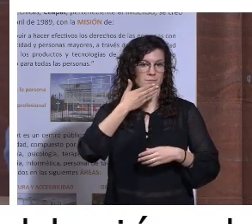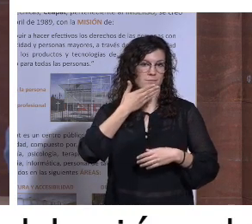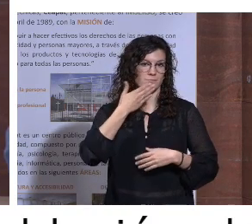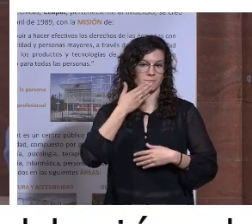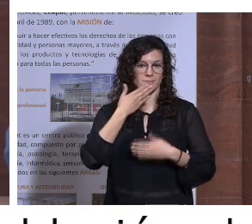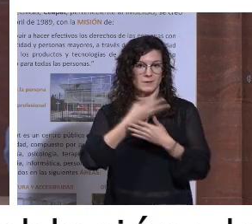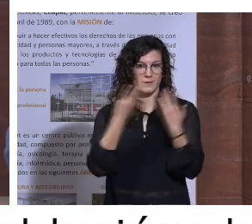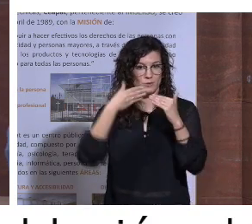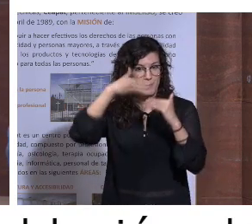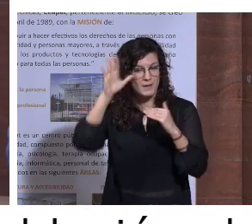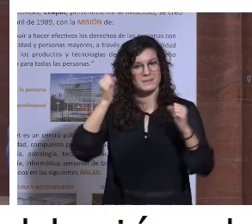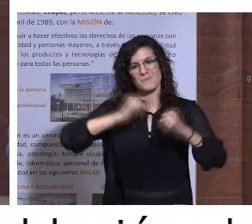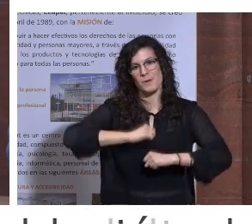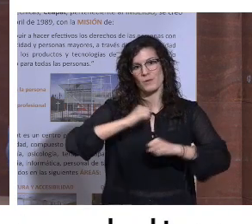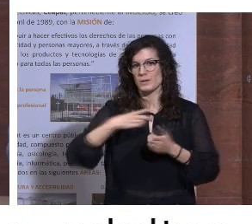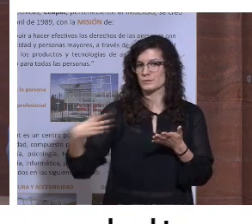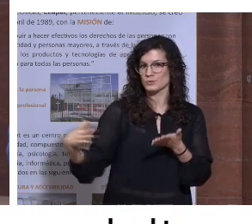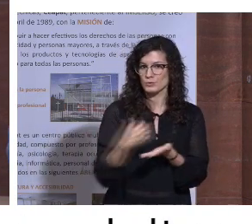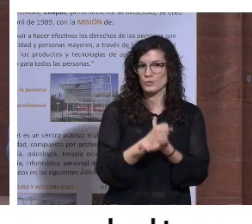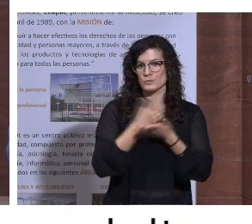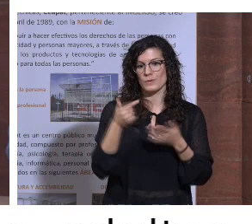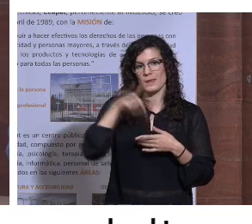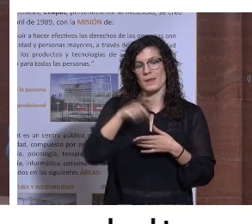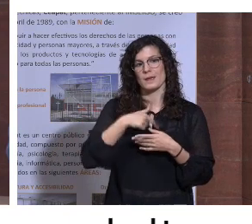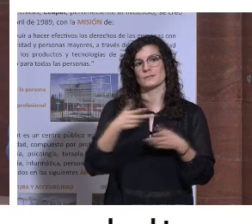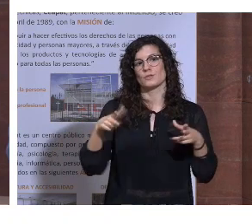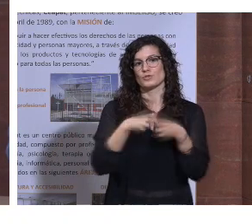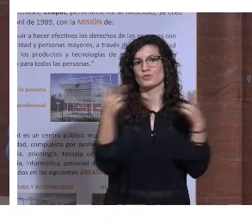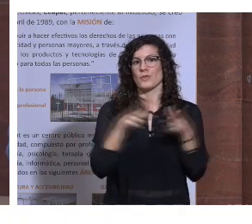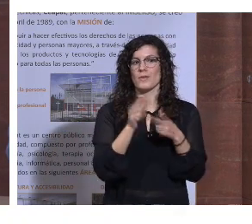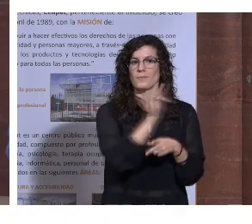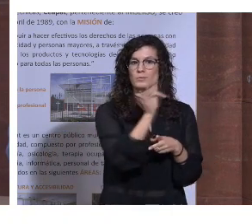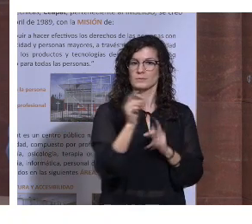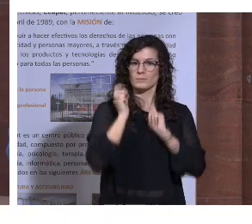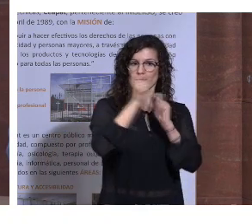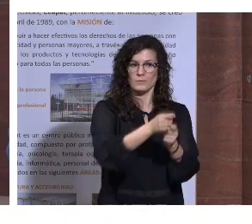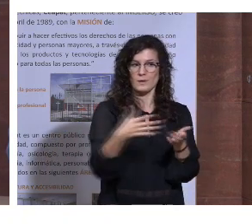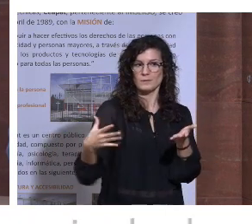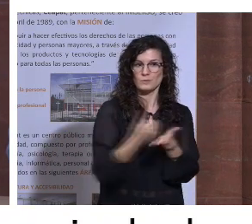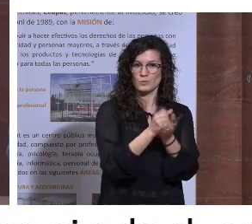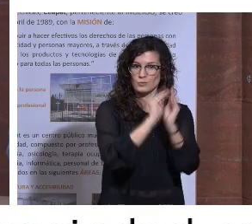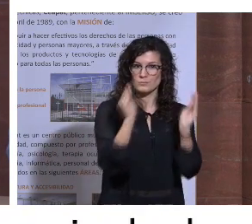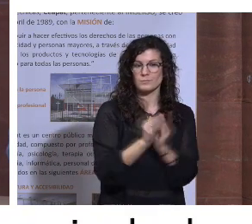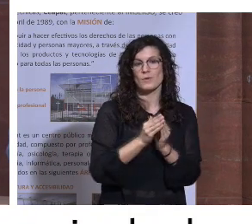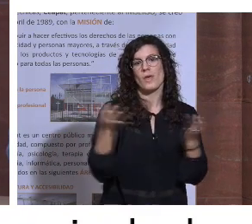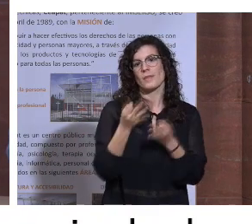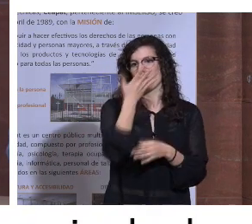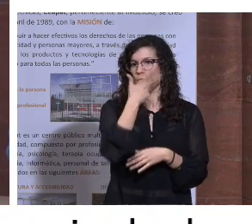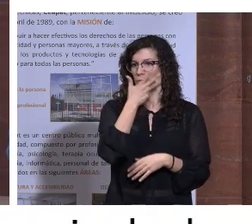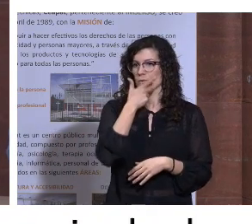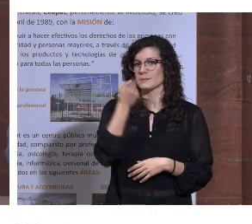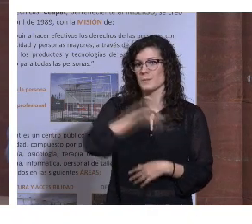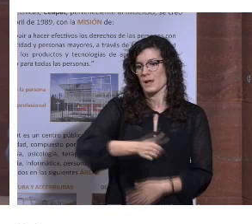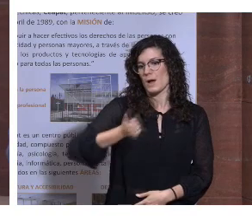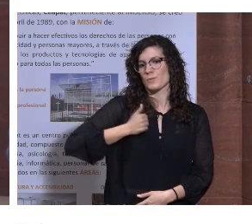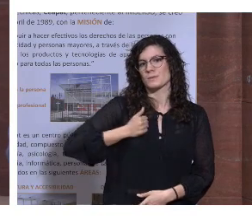experiencia intergeneracional beneficia a la sociedad en su conjunto y debe de ser conocida y aprovechada en sus múltiples